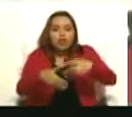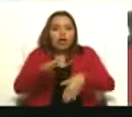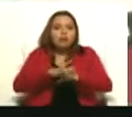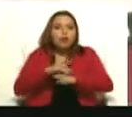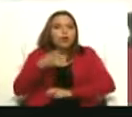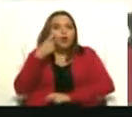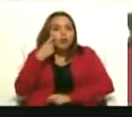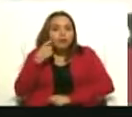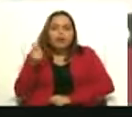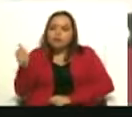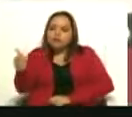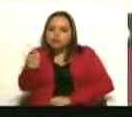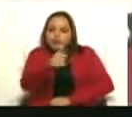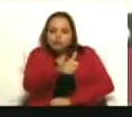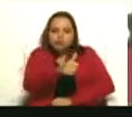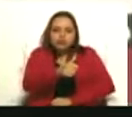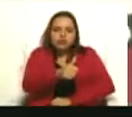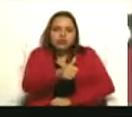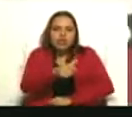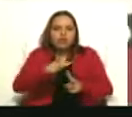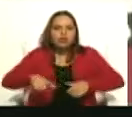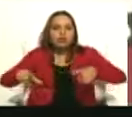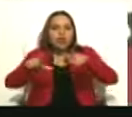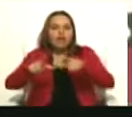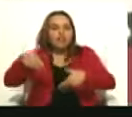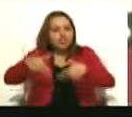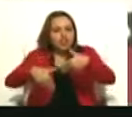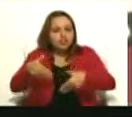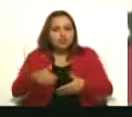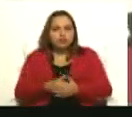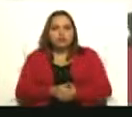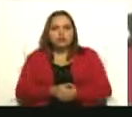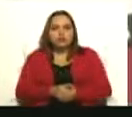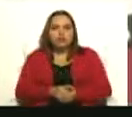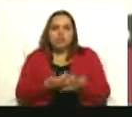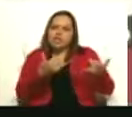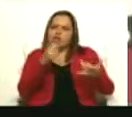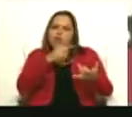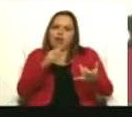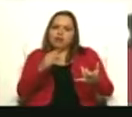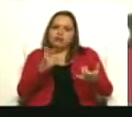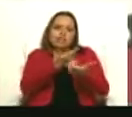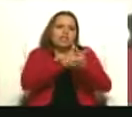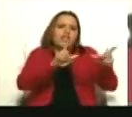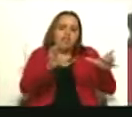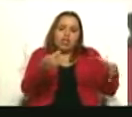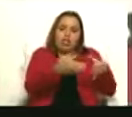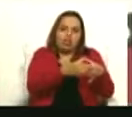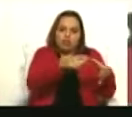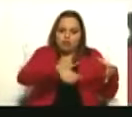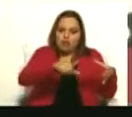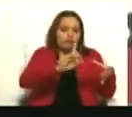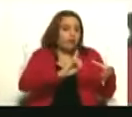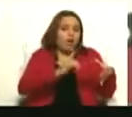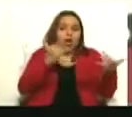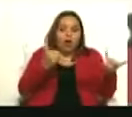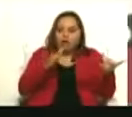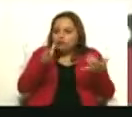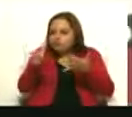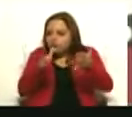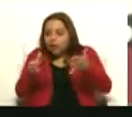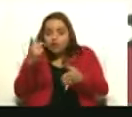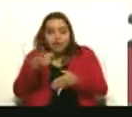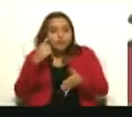es en su centro de votación. Ya no es un centro de votación libre, ¿no? Es en su centro de votación. Hay que